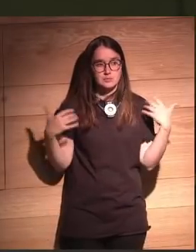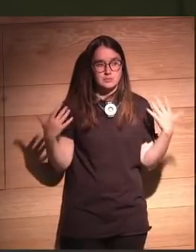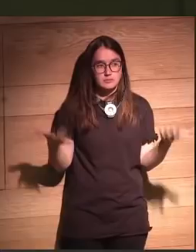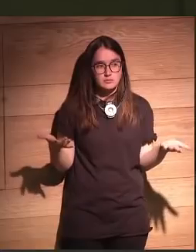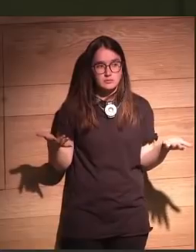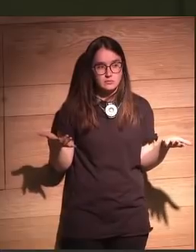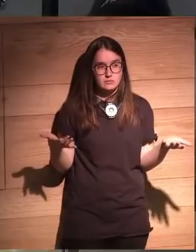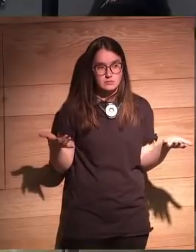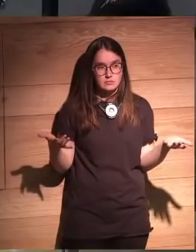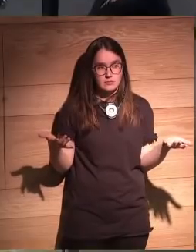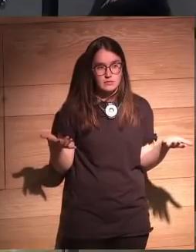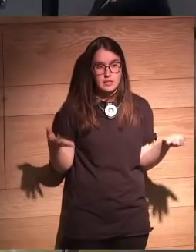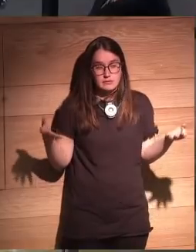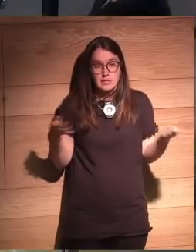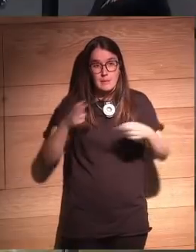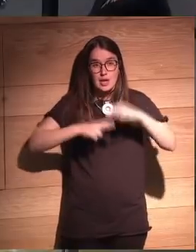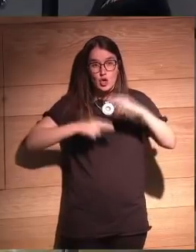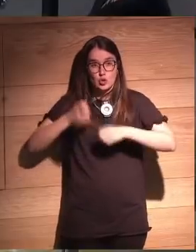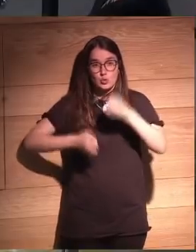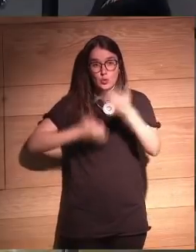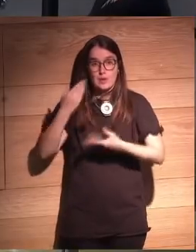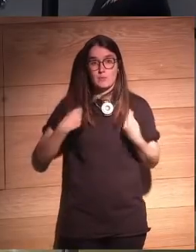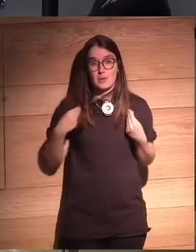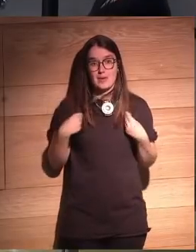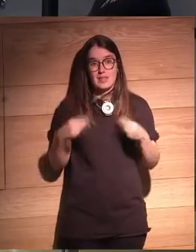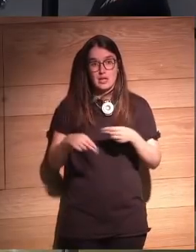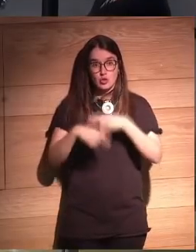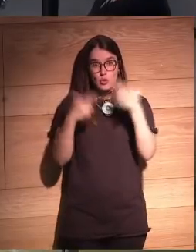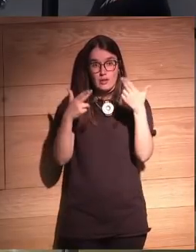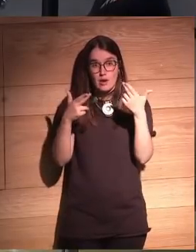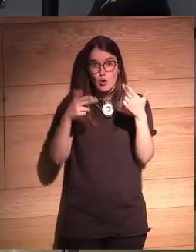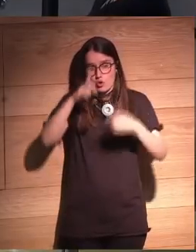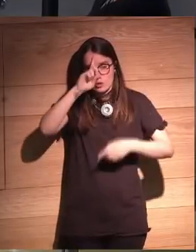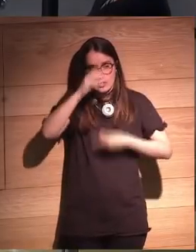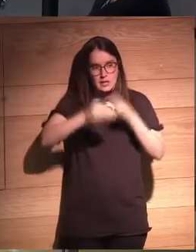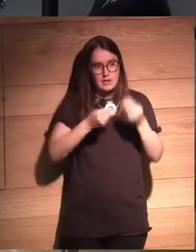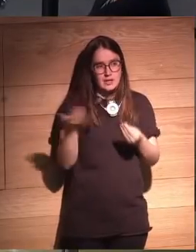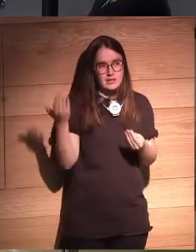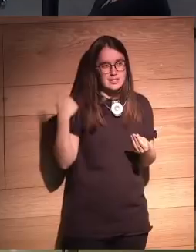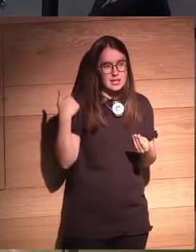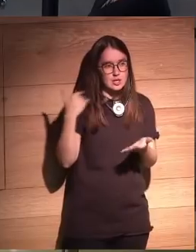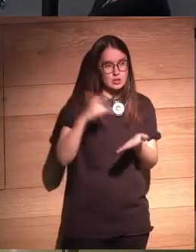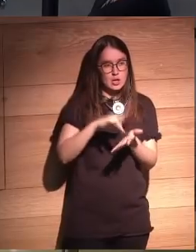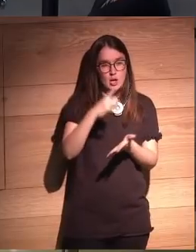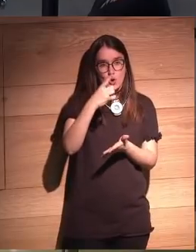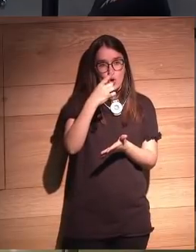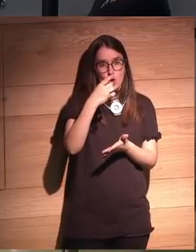pues efectivamente habrá que construir vivienda social, o no sé qué habrá que hacer. Desde ayer